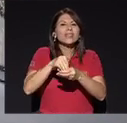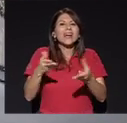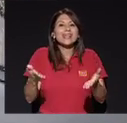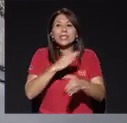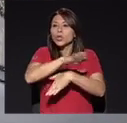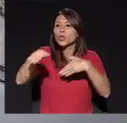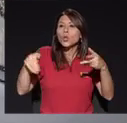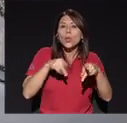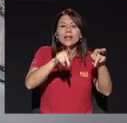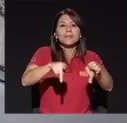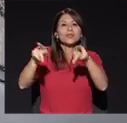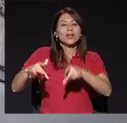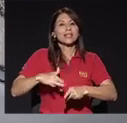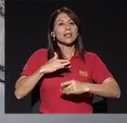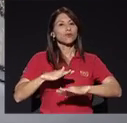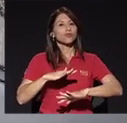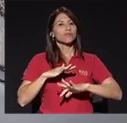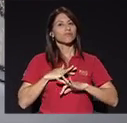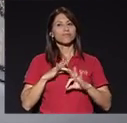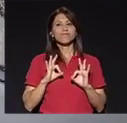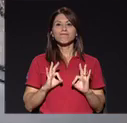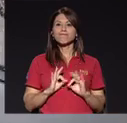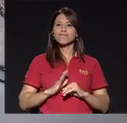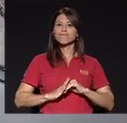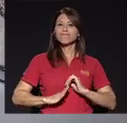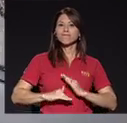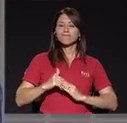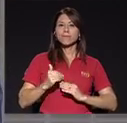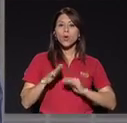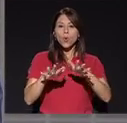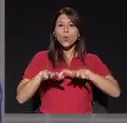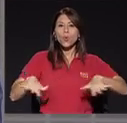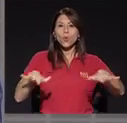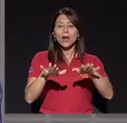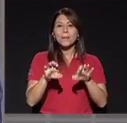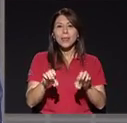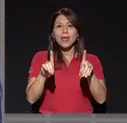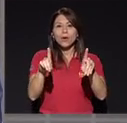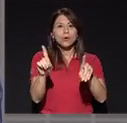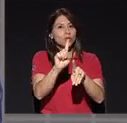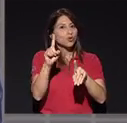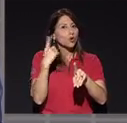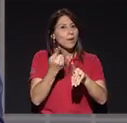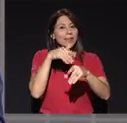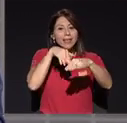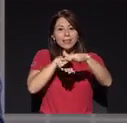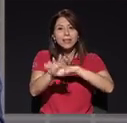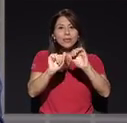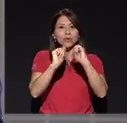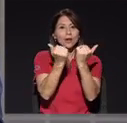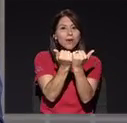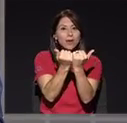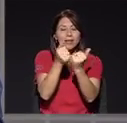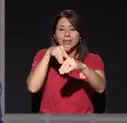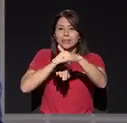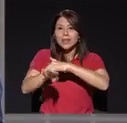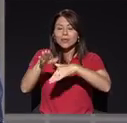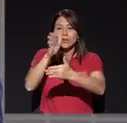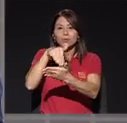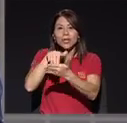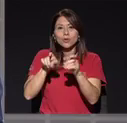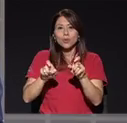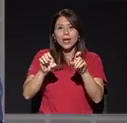sentimos a gusto todos. Exactamente. ¿Verdad? Es un espacio pedagógico no solamente visto en un aula, en un centro educativo, sino